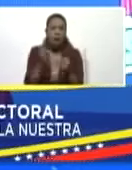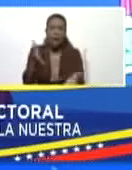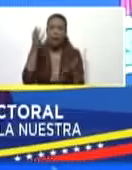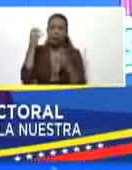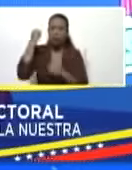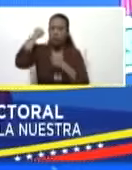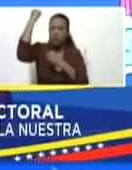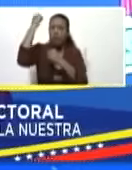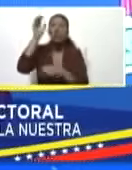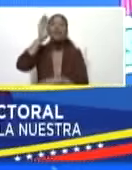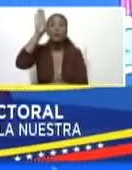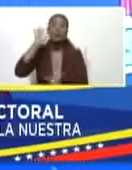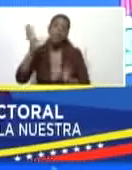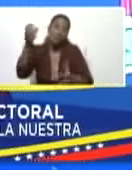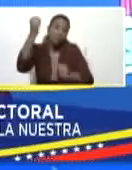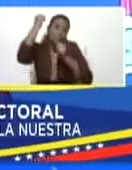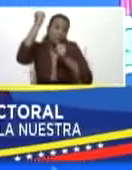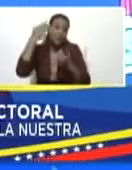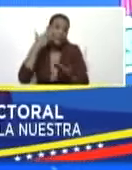las batallas futuras.